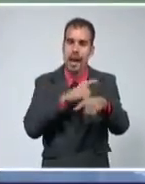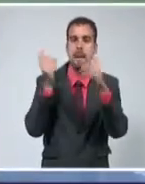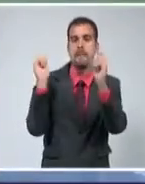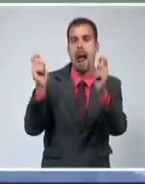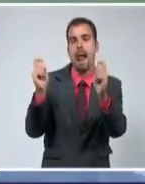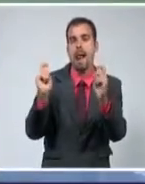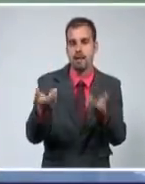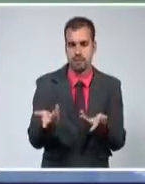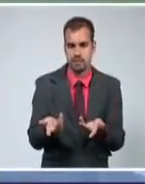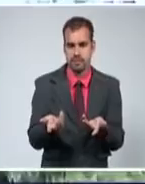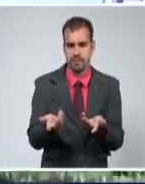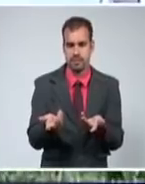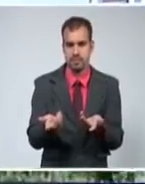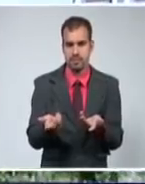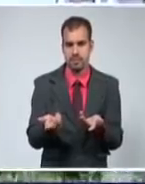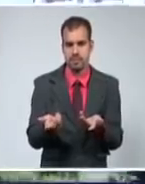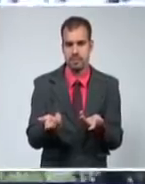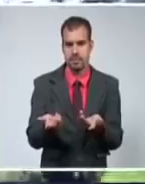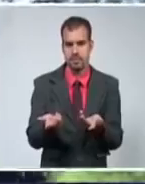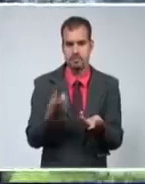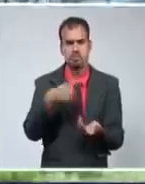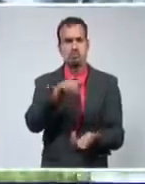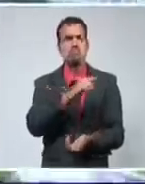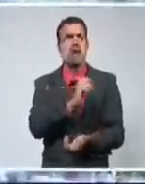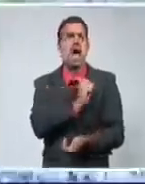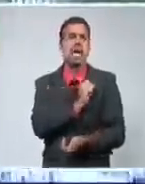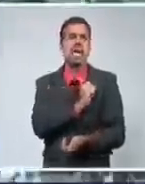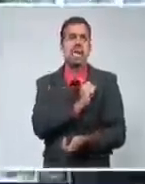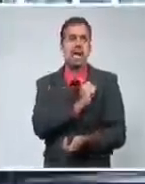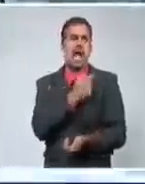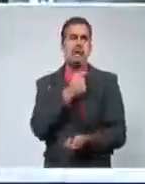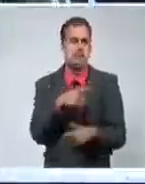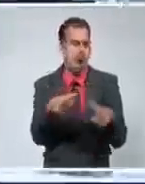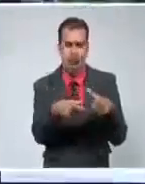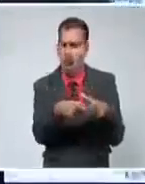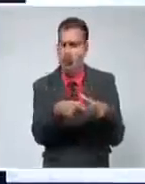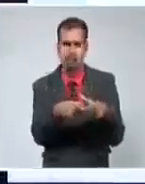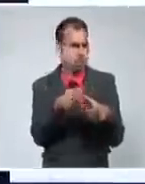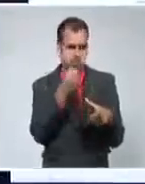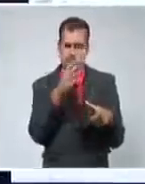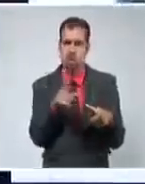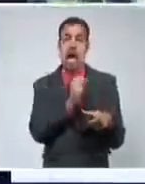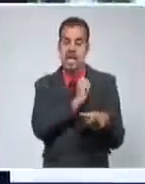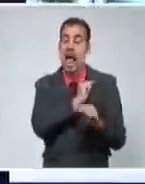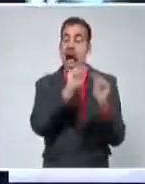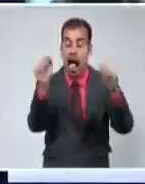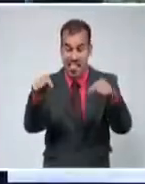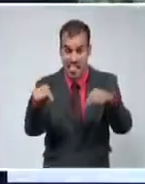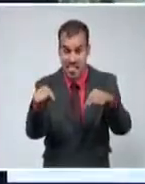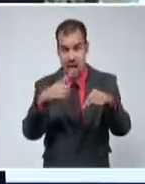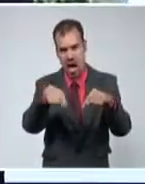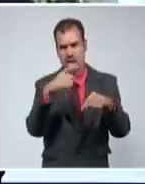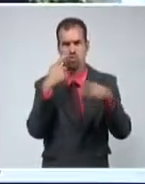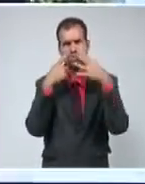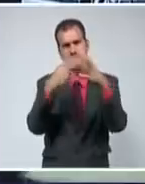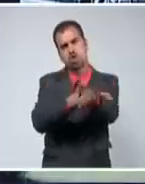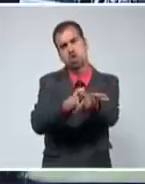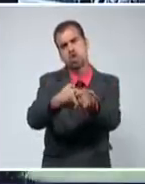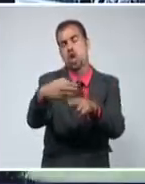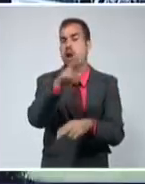y como la guerra es de símbolos a apropiarse aunque ellos sean unos pocos de este espacio simbólico para los cubanos y para su revolución